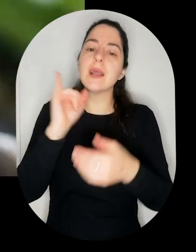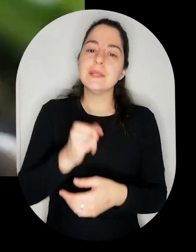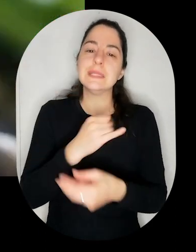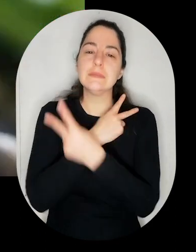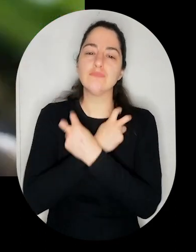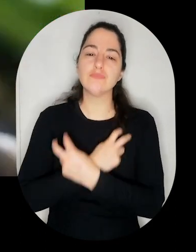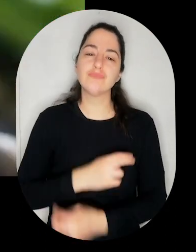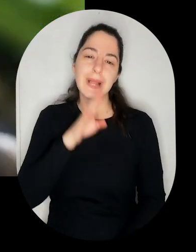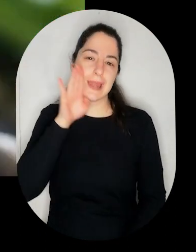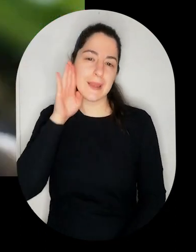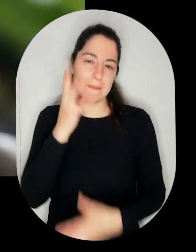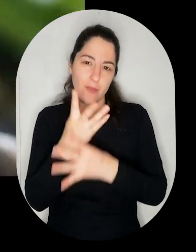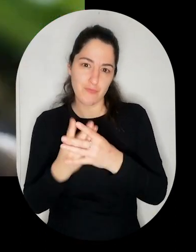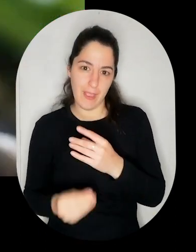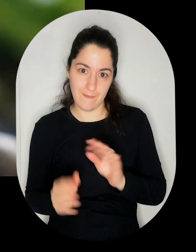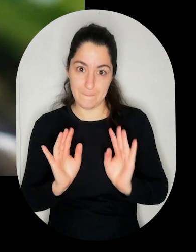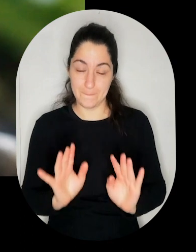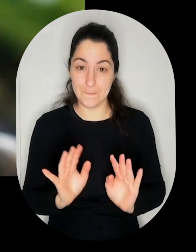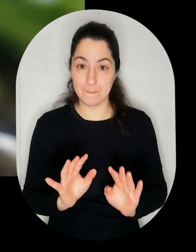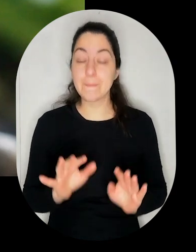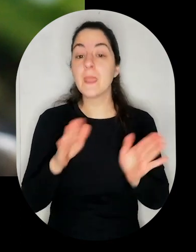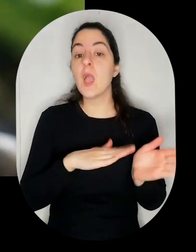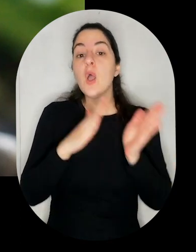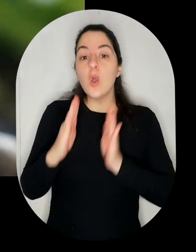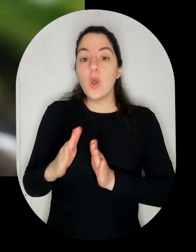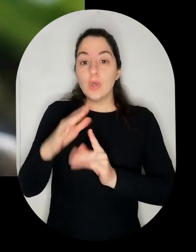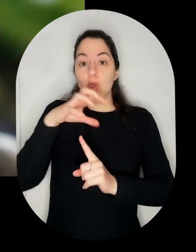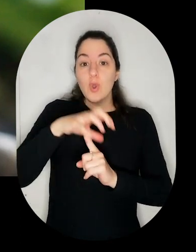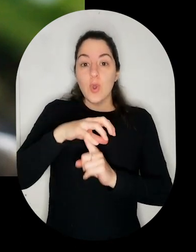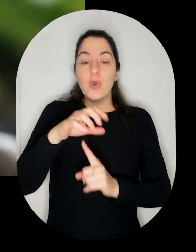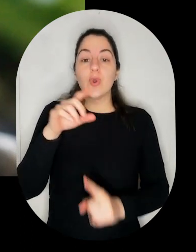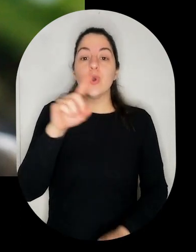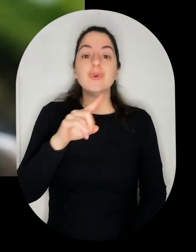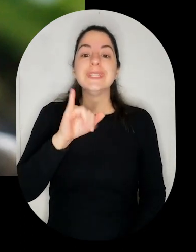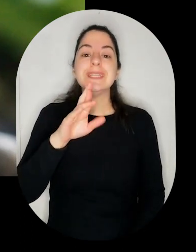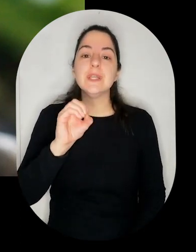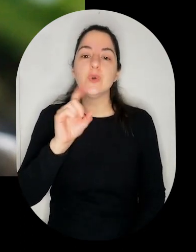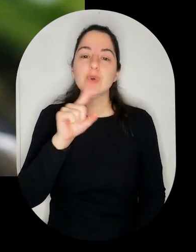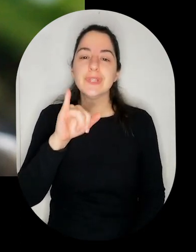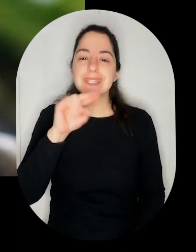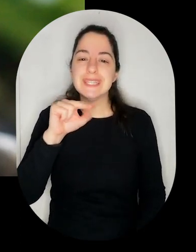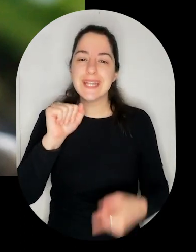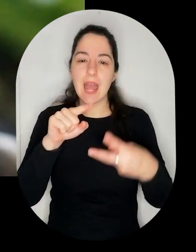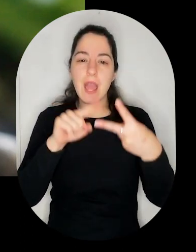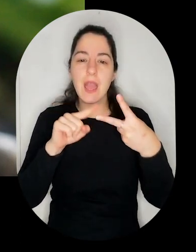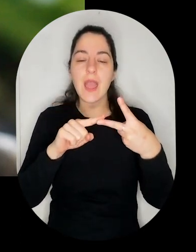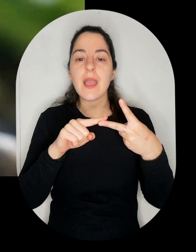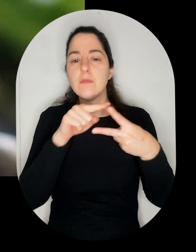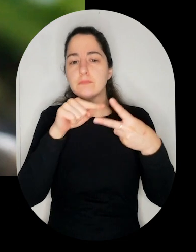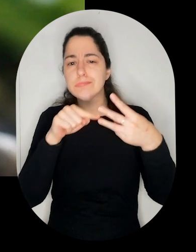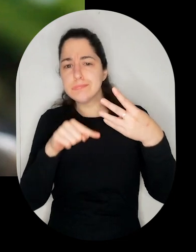Psilocybe cubensis, hongo recreativo tradicional, el clásico, muy buscado por todos lados, contiene psilocina, psilocibina y